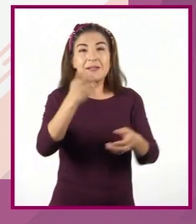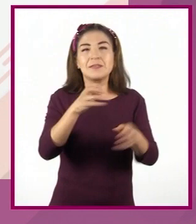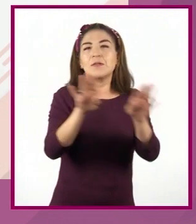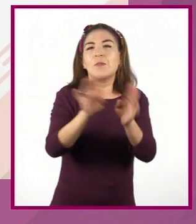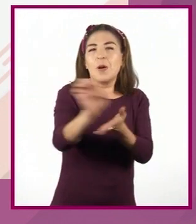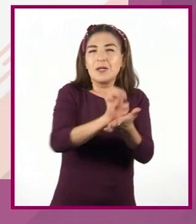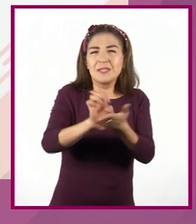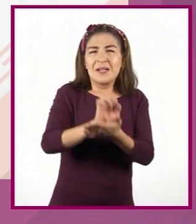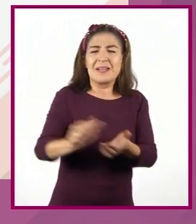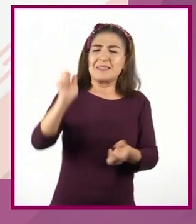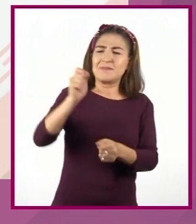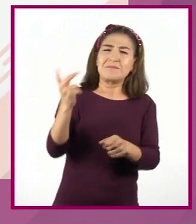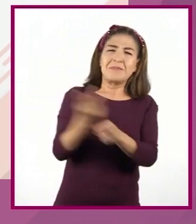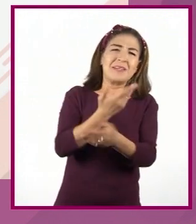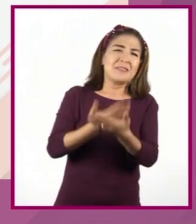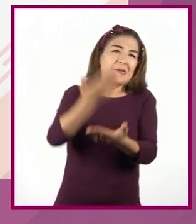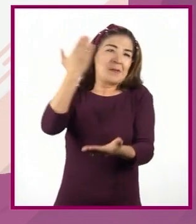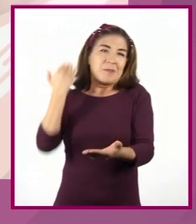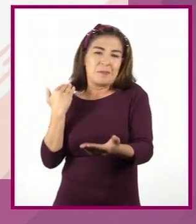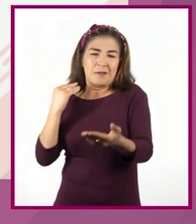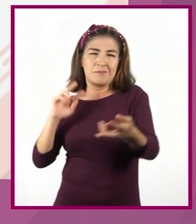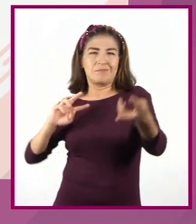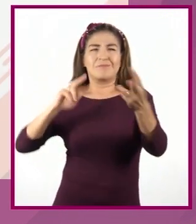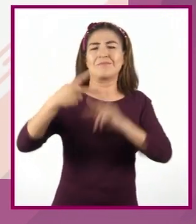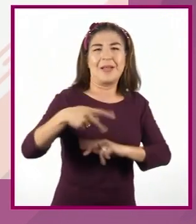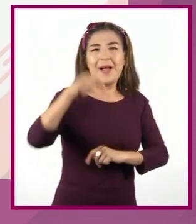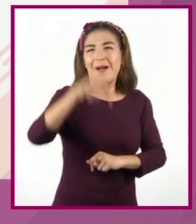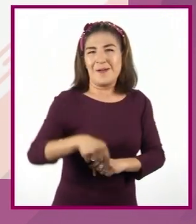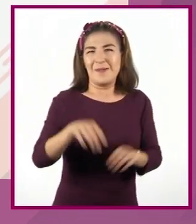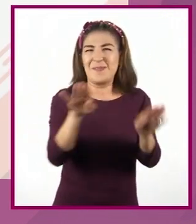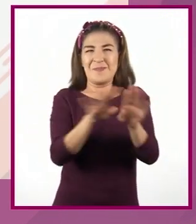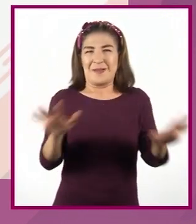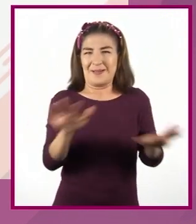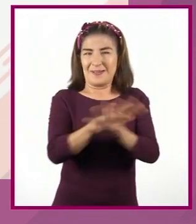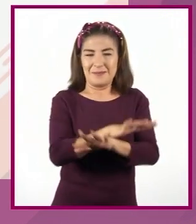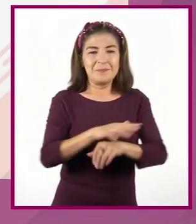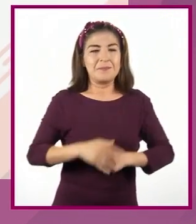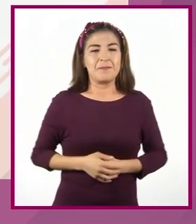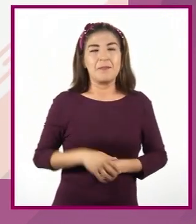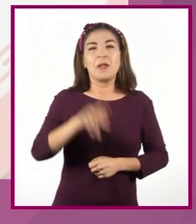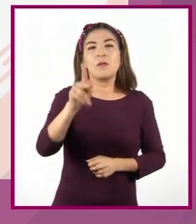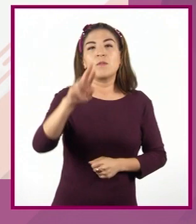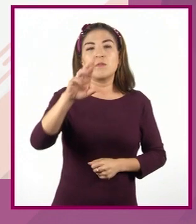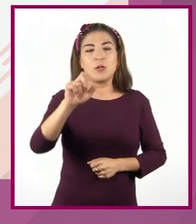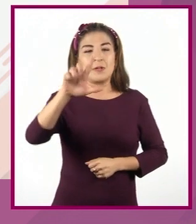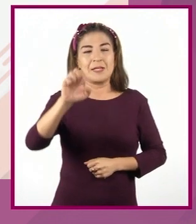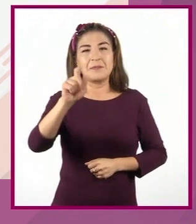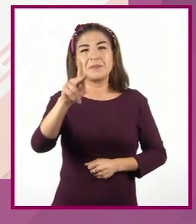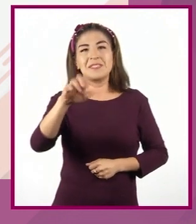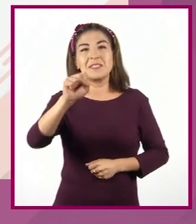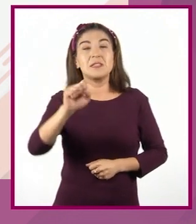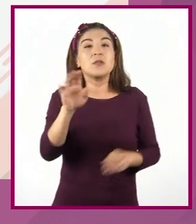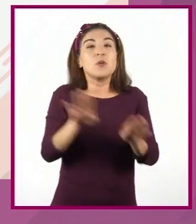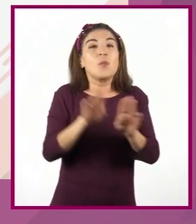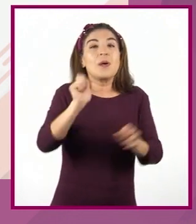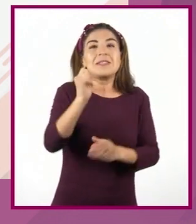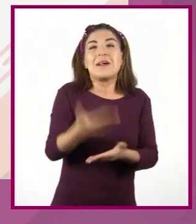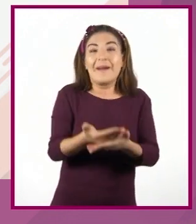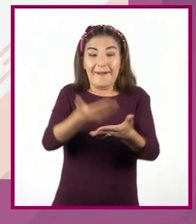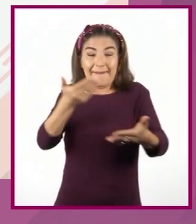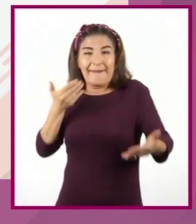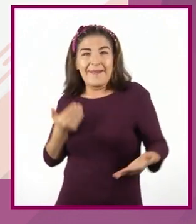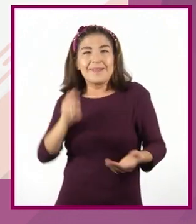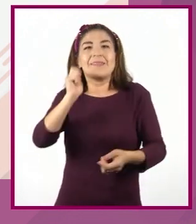pasado rompiendo la secuencia cronológica. Su contraparte es la prolepsis o anticipación, que se